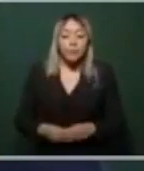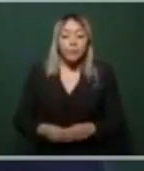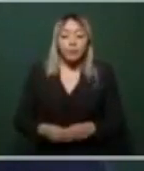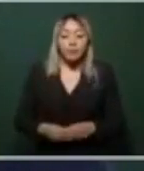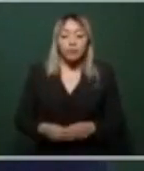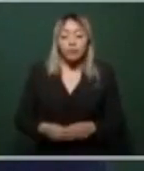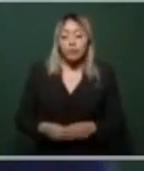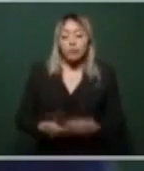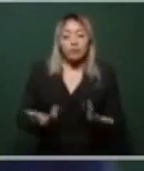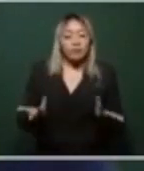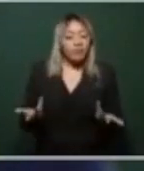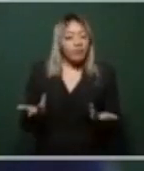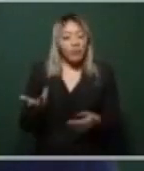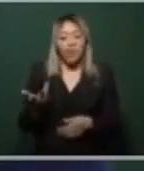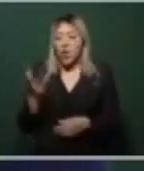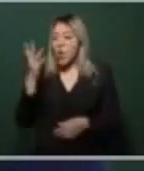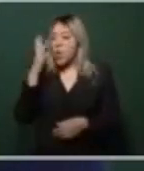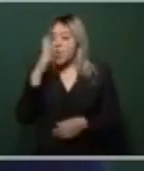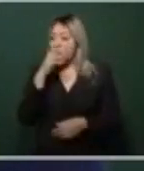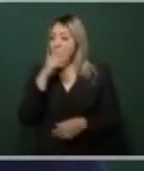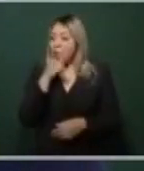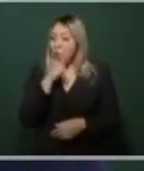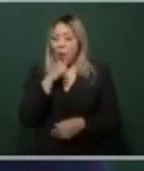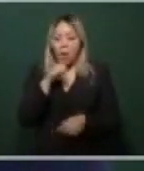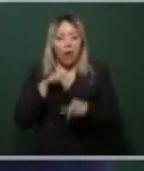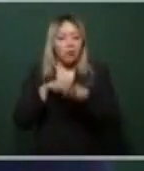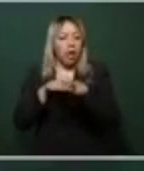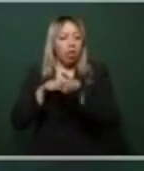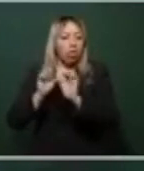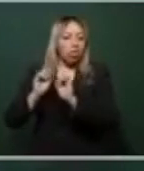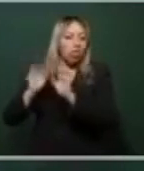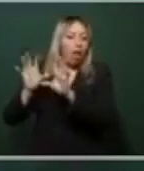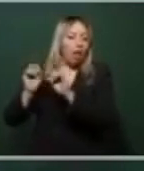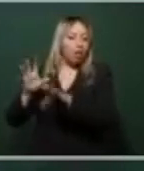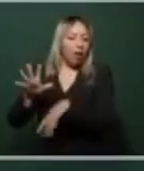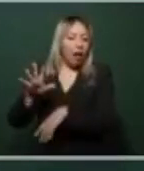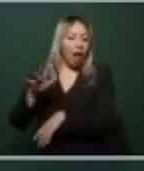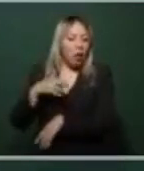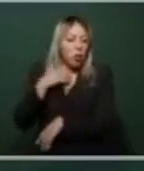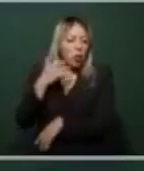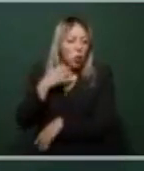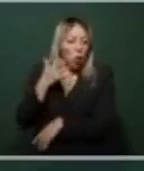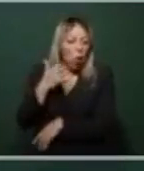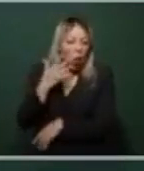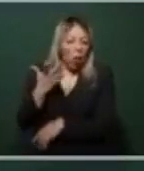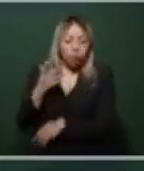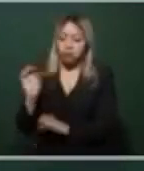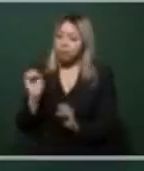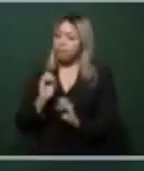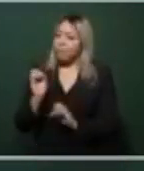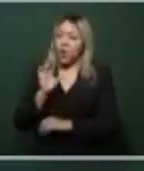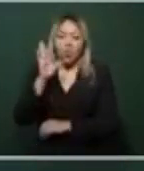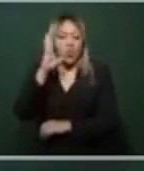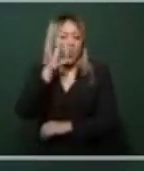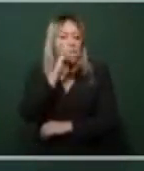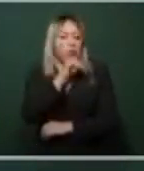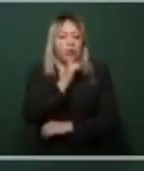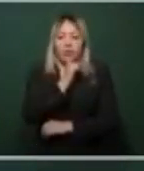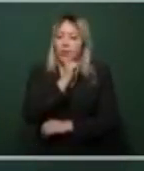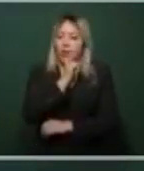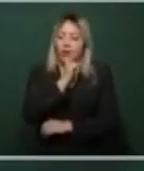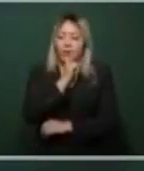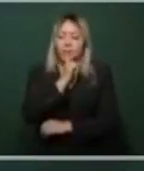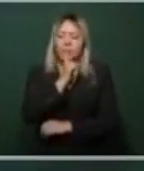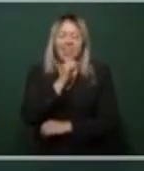Ya no se debe de permitir la corrupción. Entonces, yo espero que se aclare.